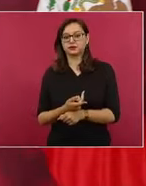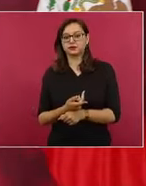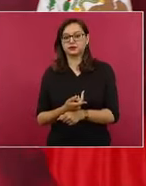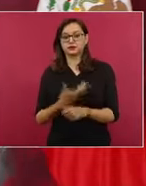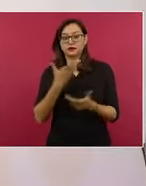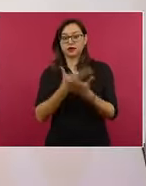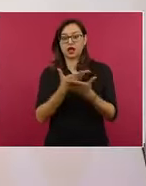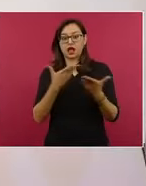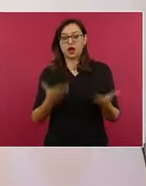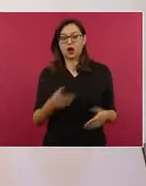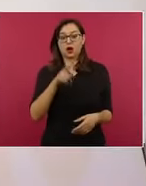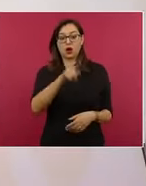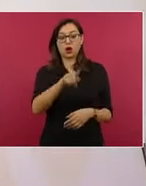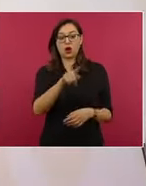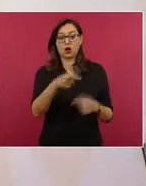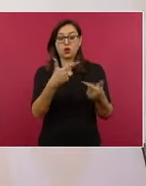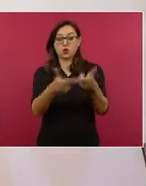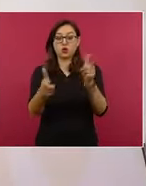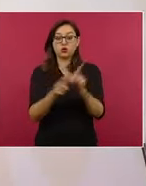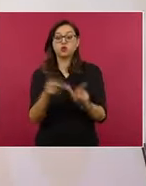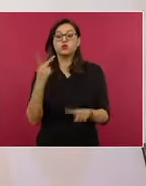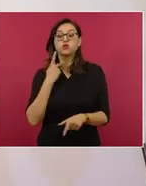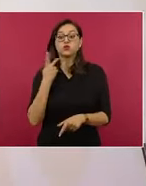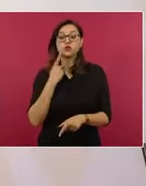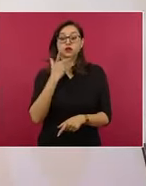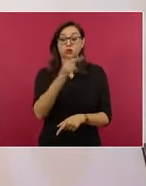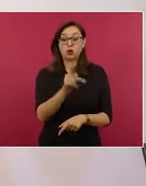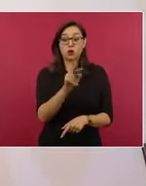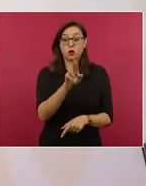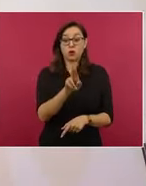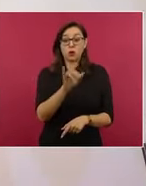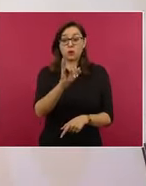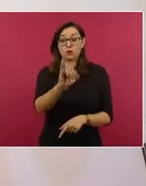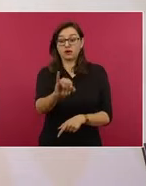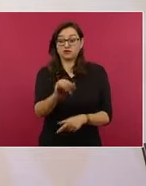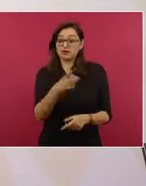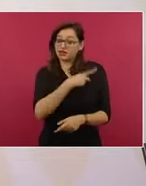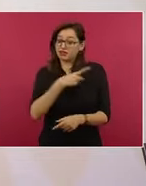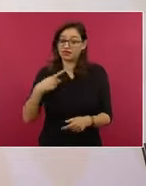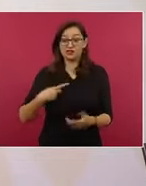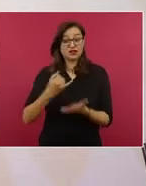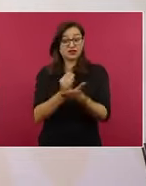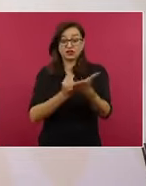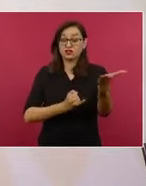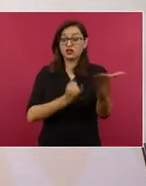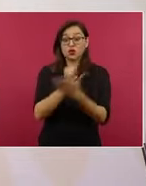tiene que definirse. En el caso del PAN,